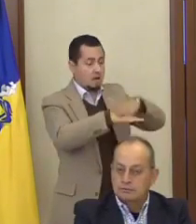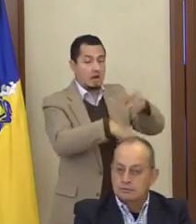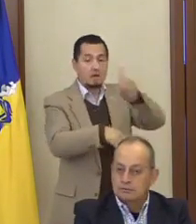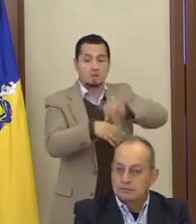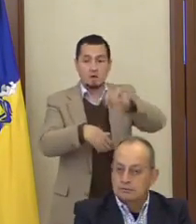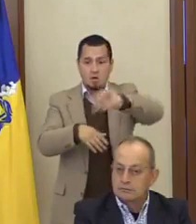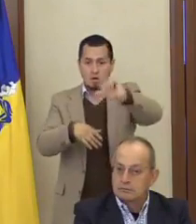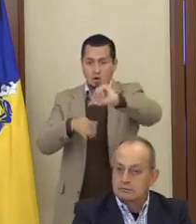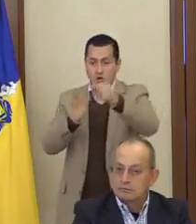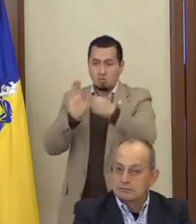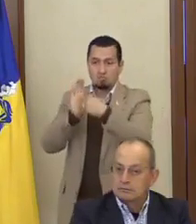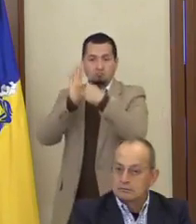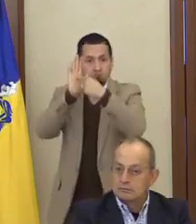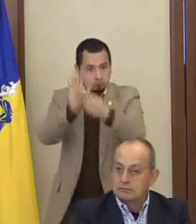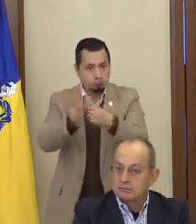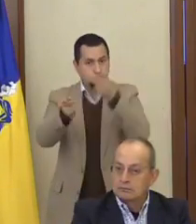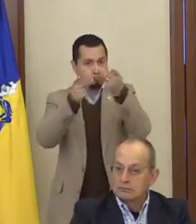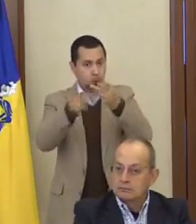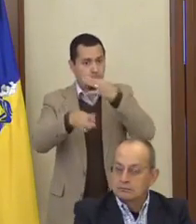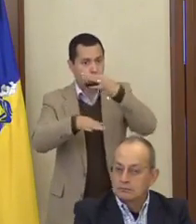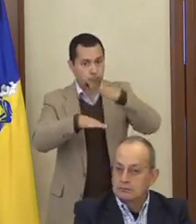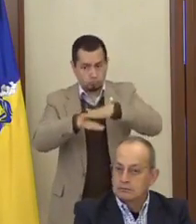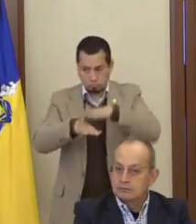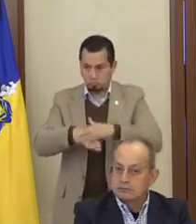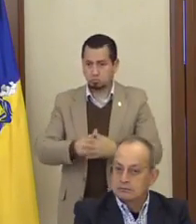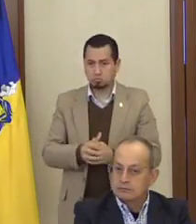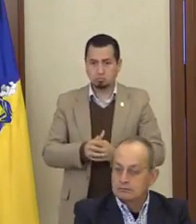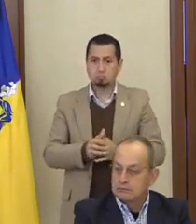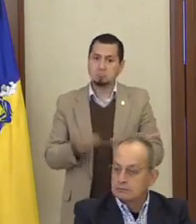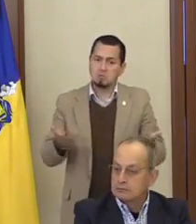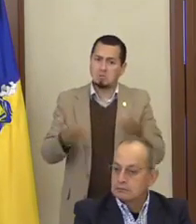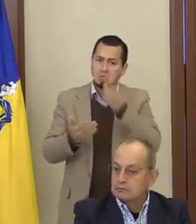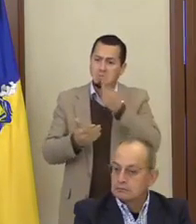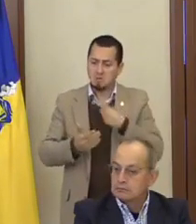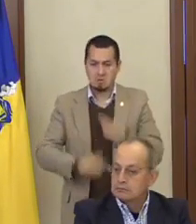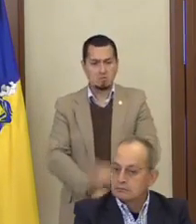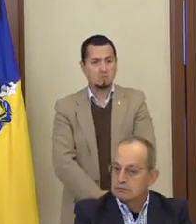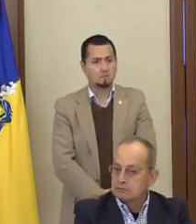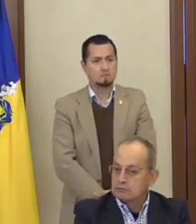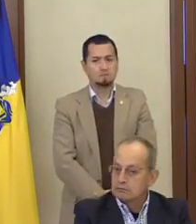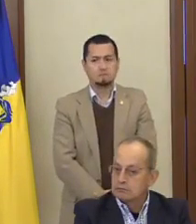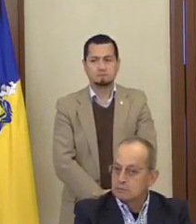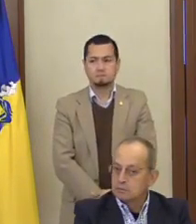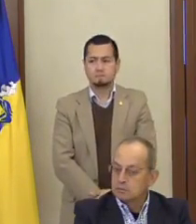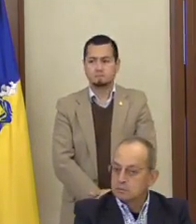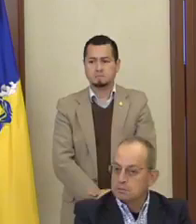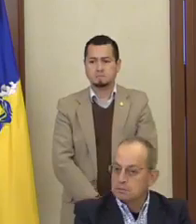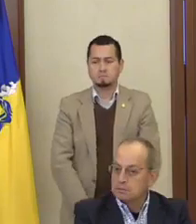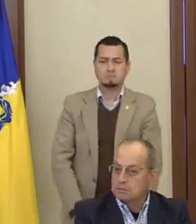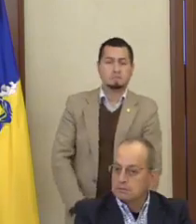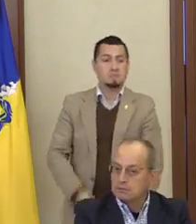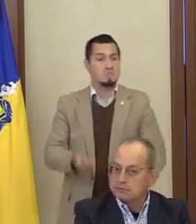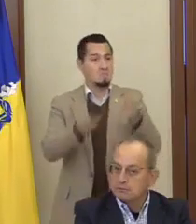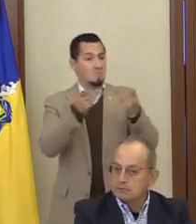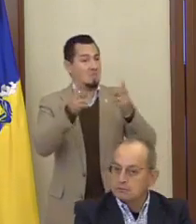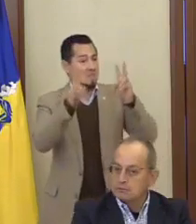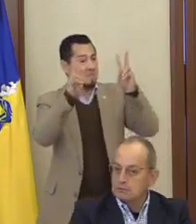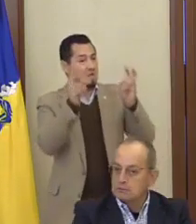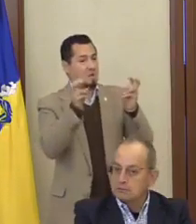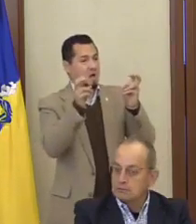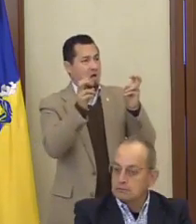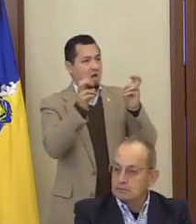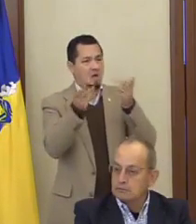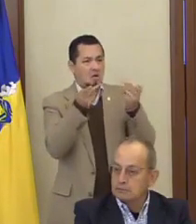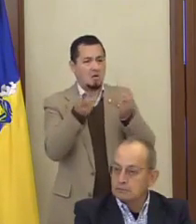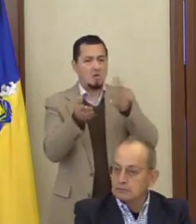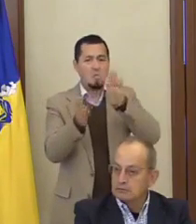hoy vamos a presentar estos números. Pues sí, me dijo que era un tema que